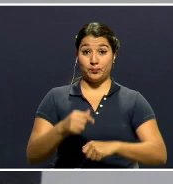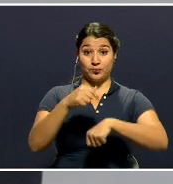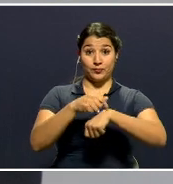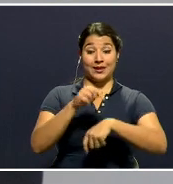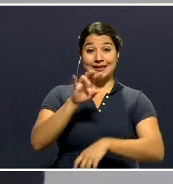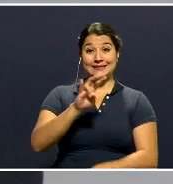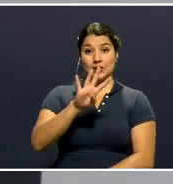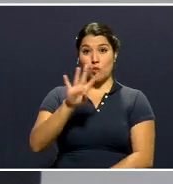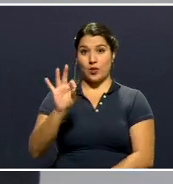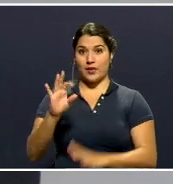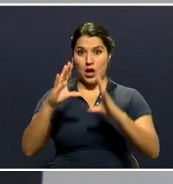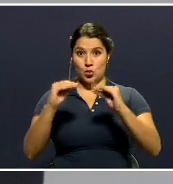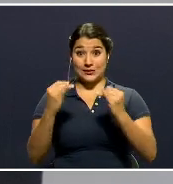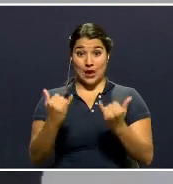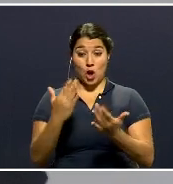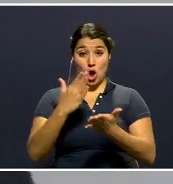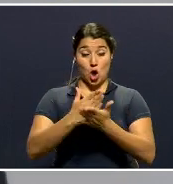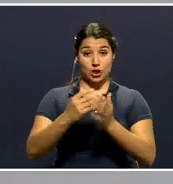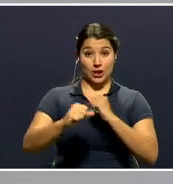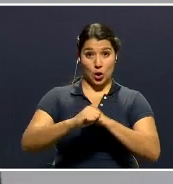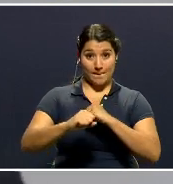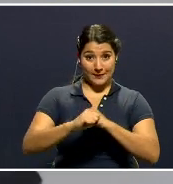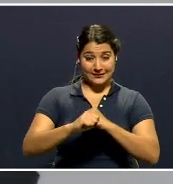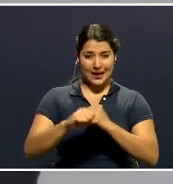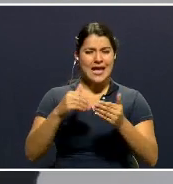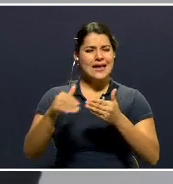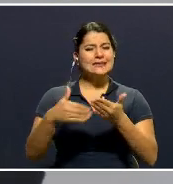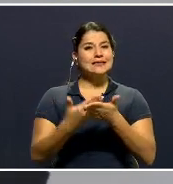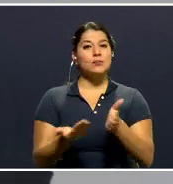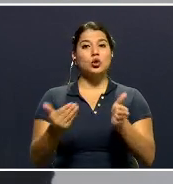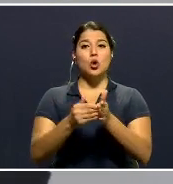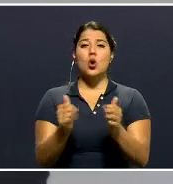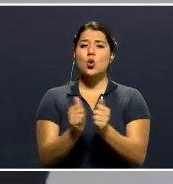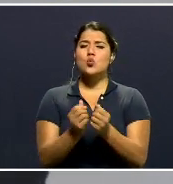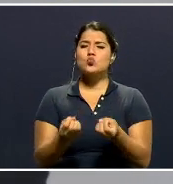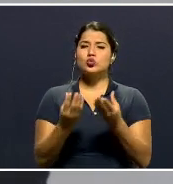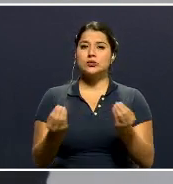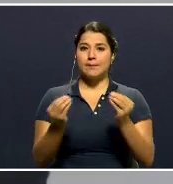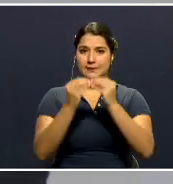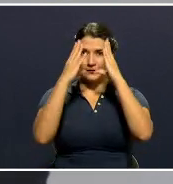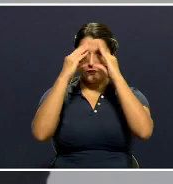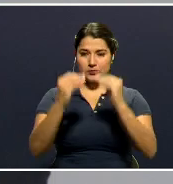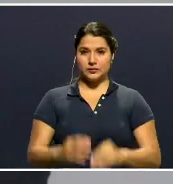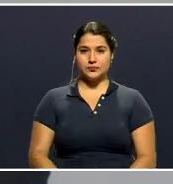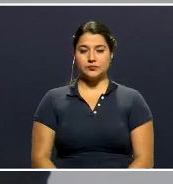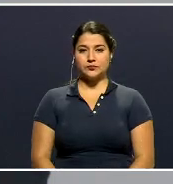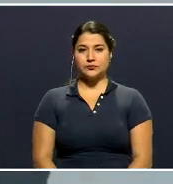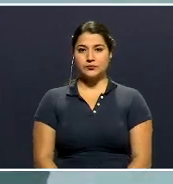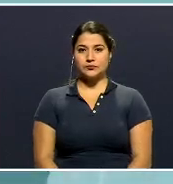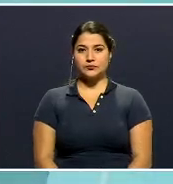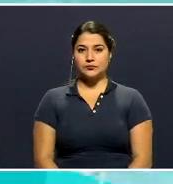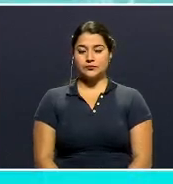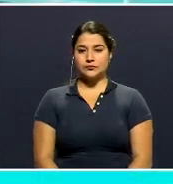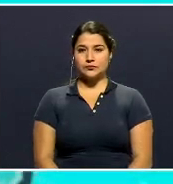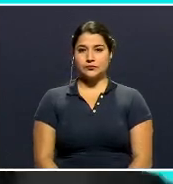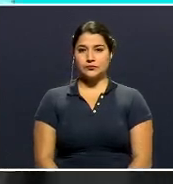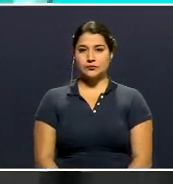7:49 de la noche, vamos a un corte comercial y enseguida volvemos con mucha más información.